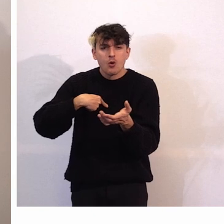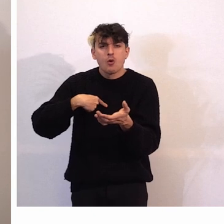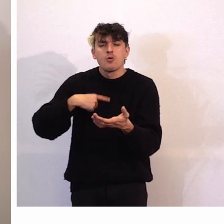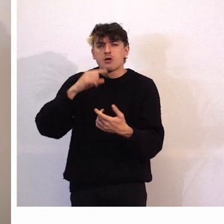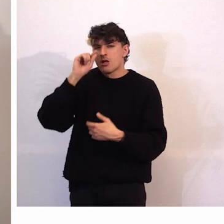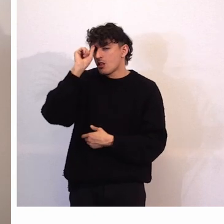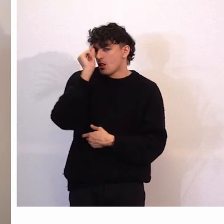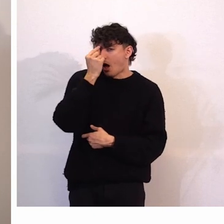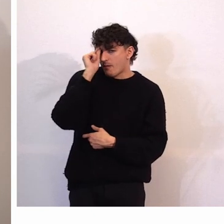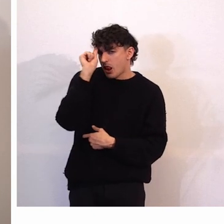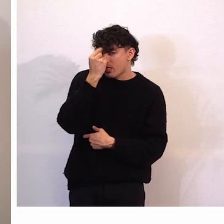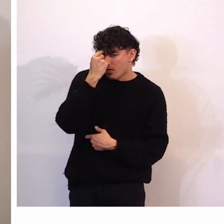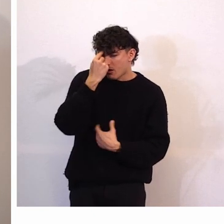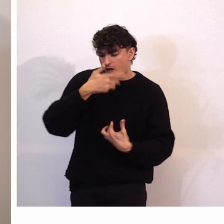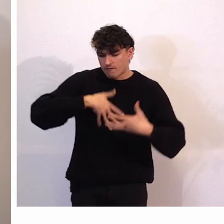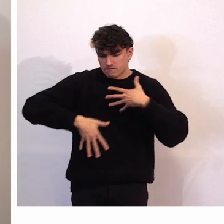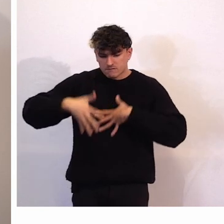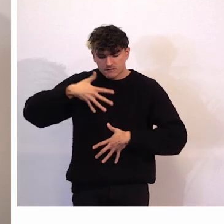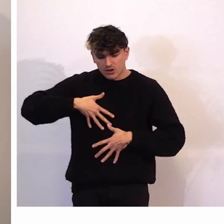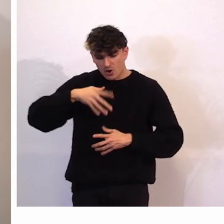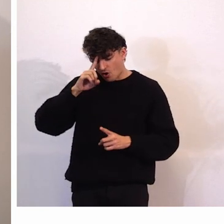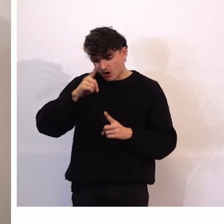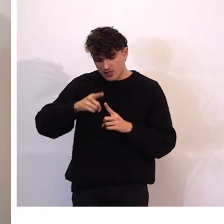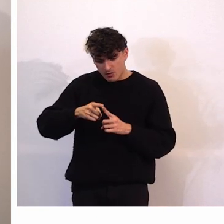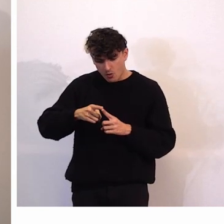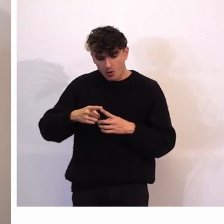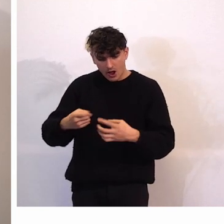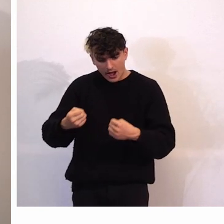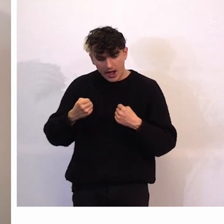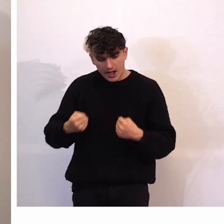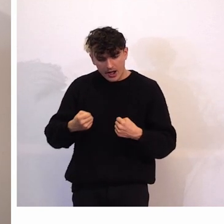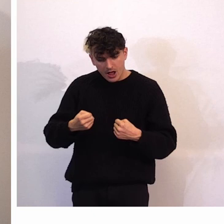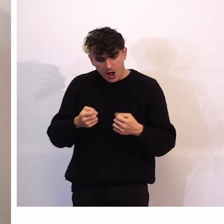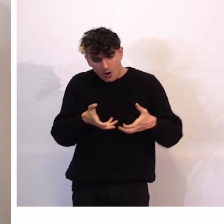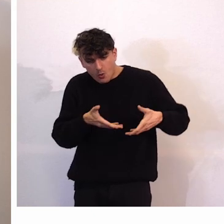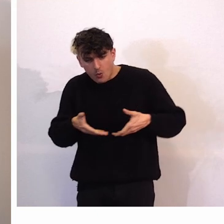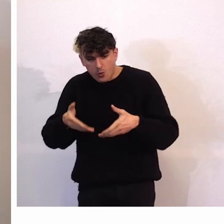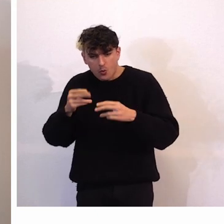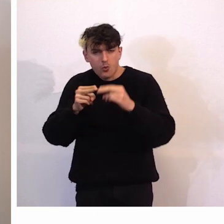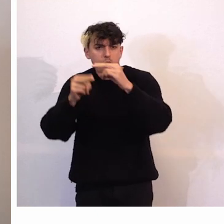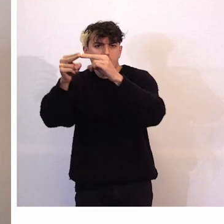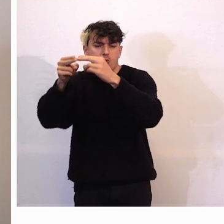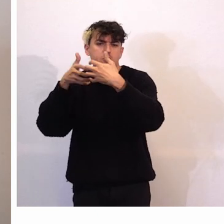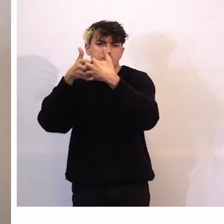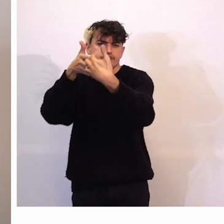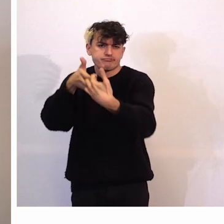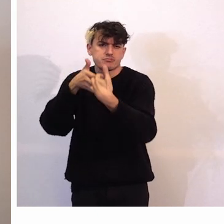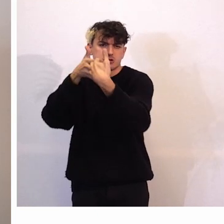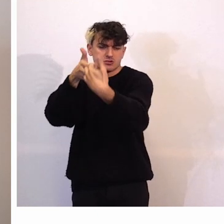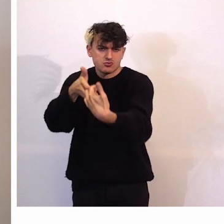para encaminar toda mi energía y hacer que mi lucha tomara